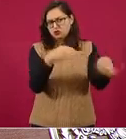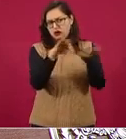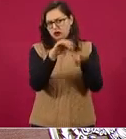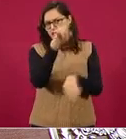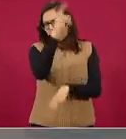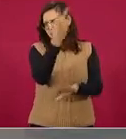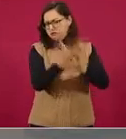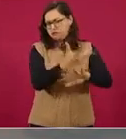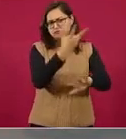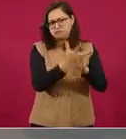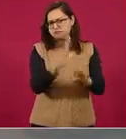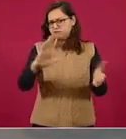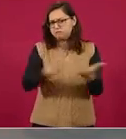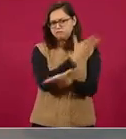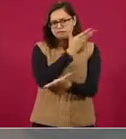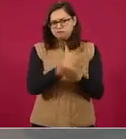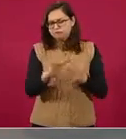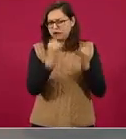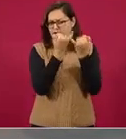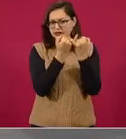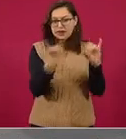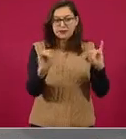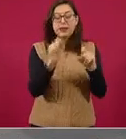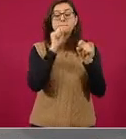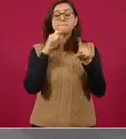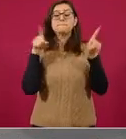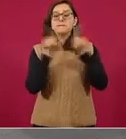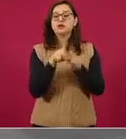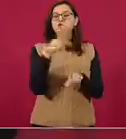Unidos, su esposa lo mismo,